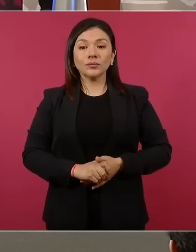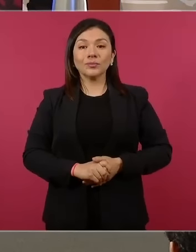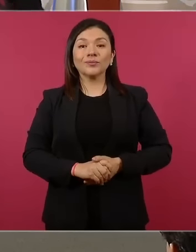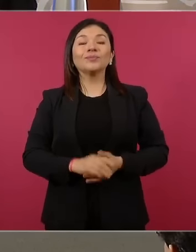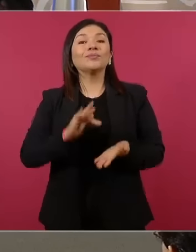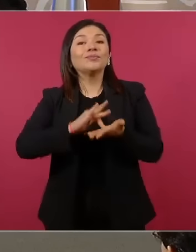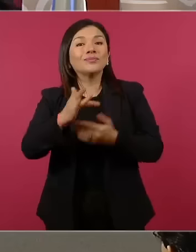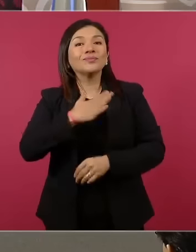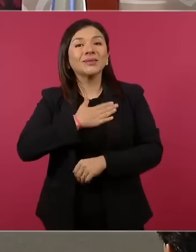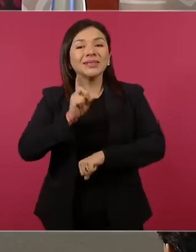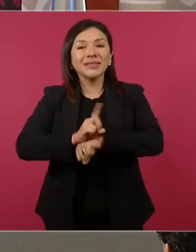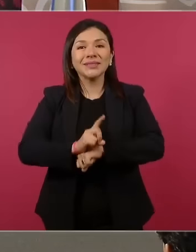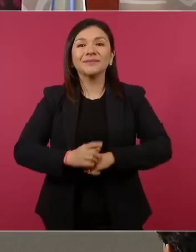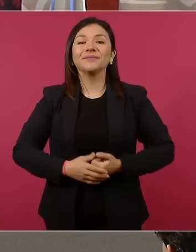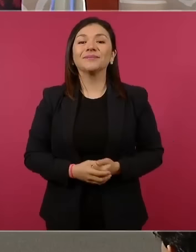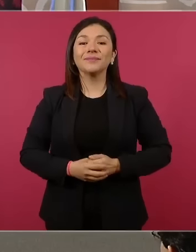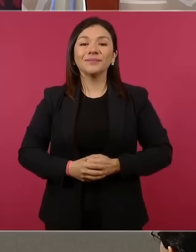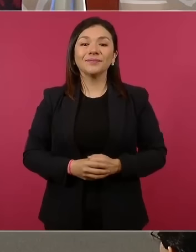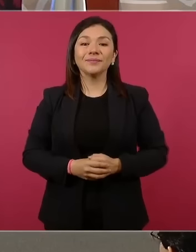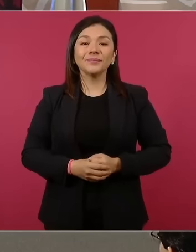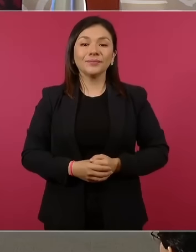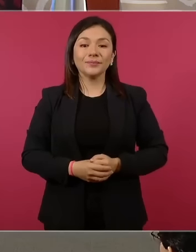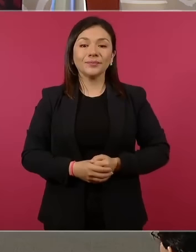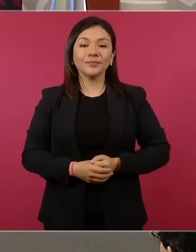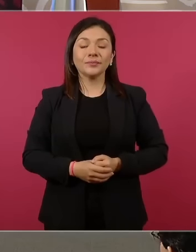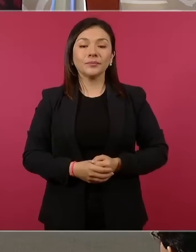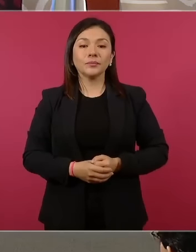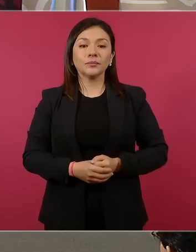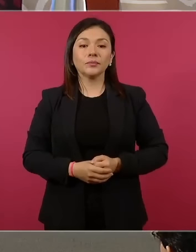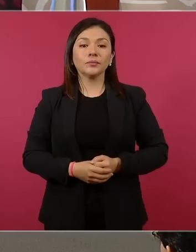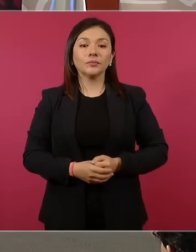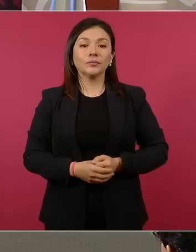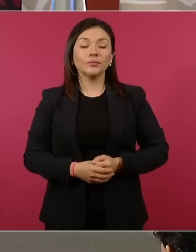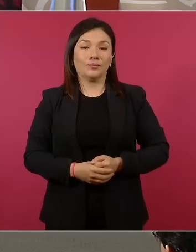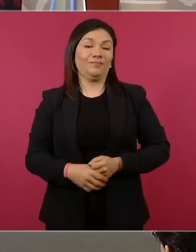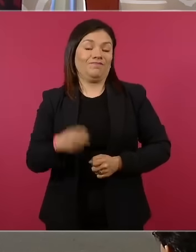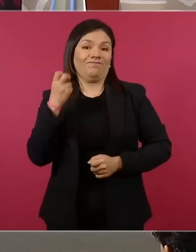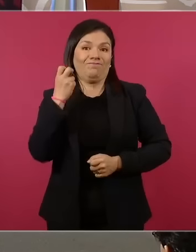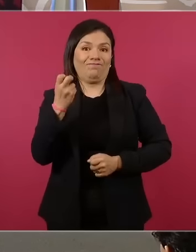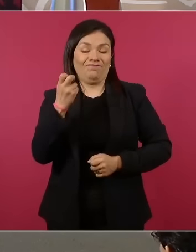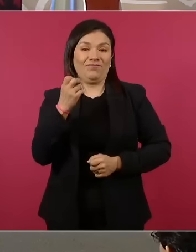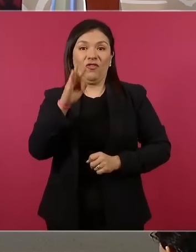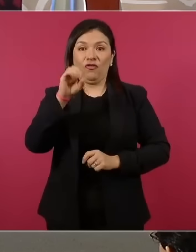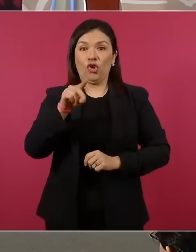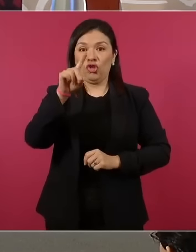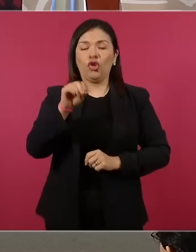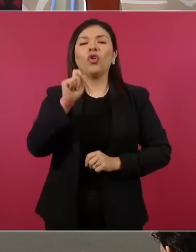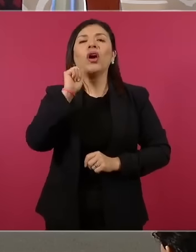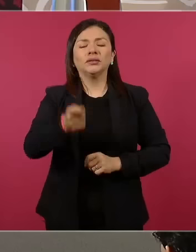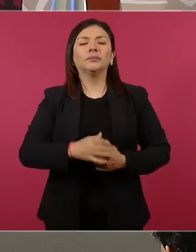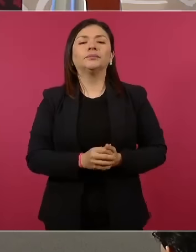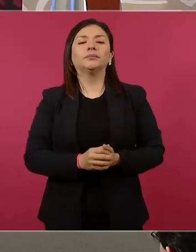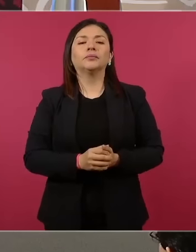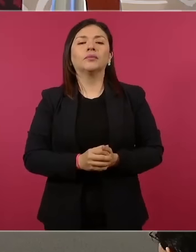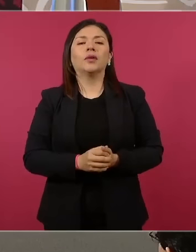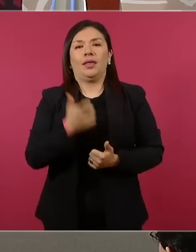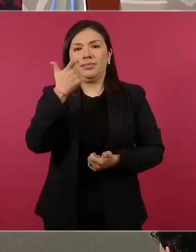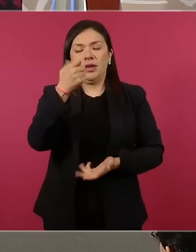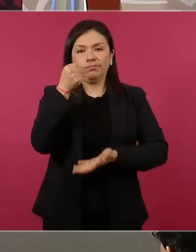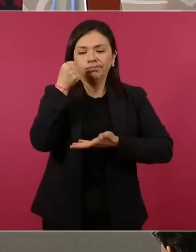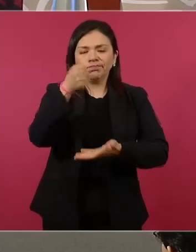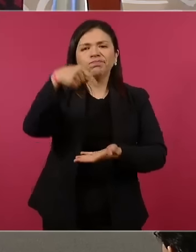Gracias, buenos días. La siguiente, por favor. El Fondo de Pensiones para el Bienestar es un fideicomiso que tiene